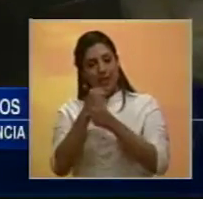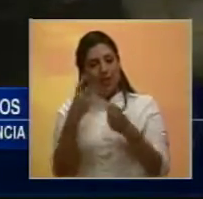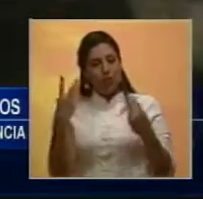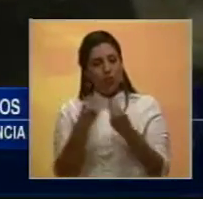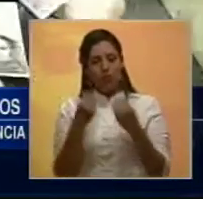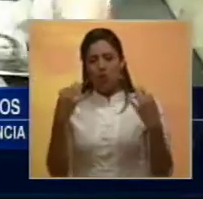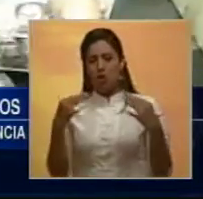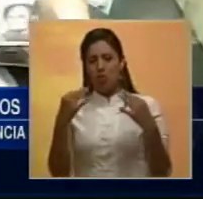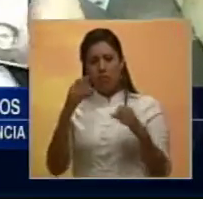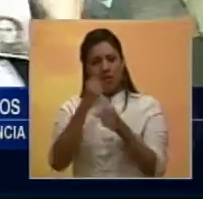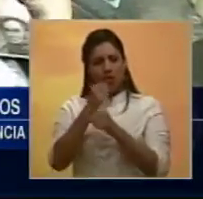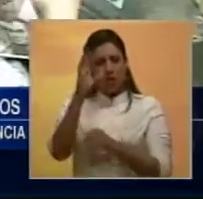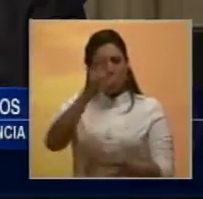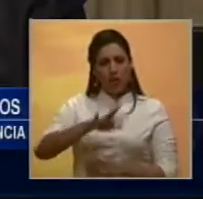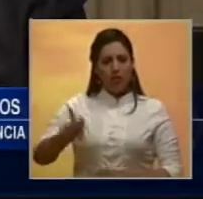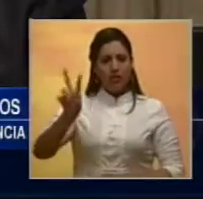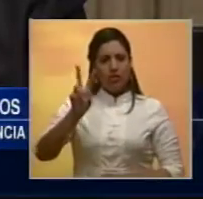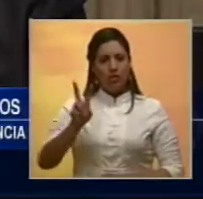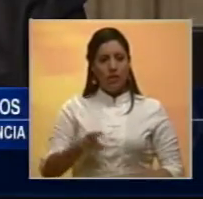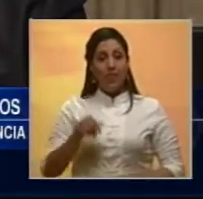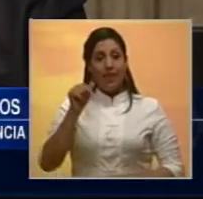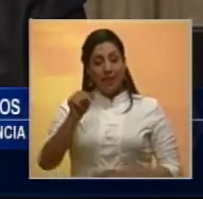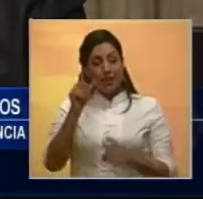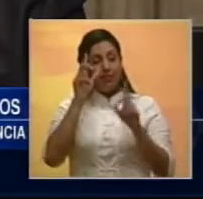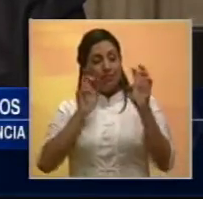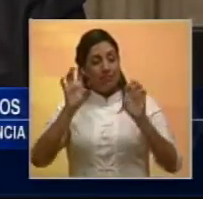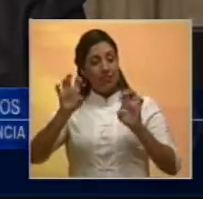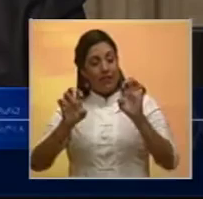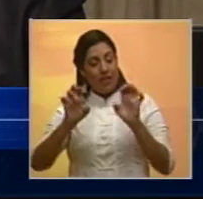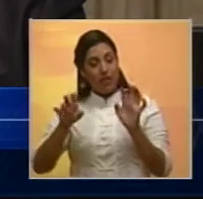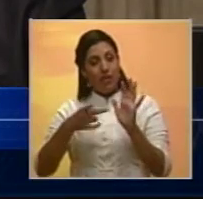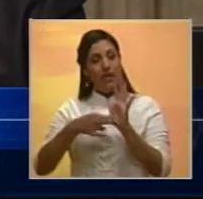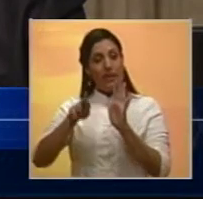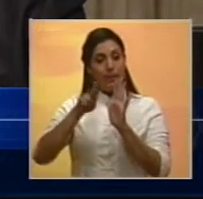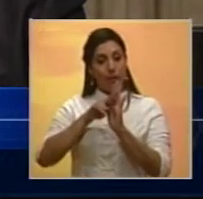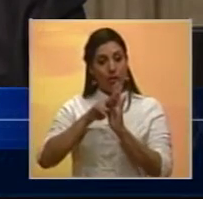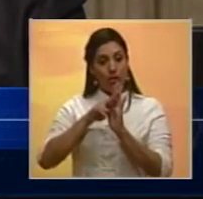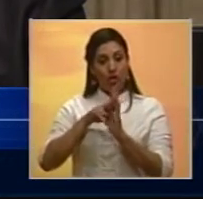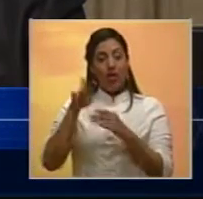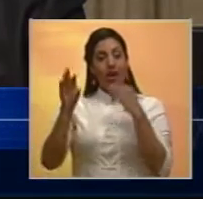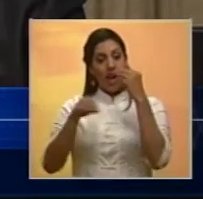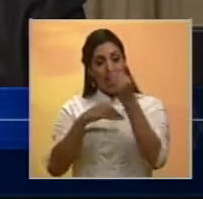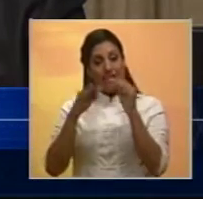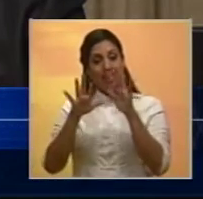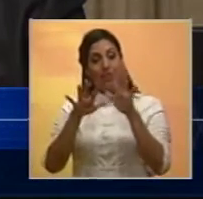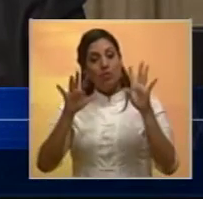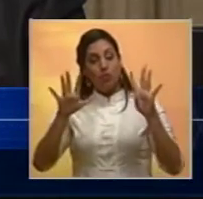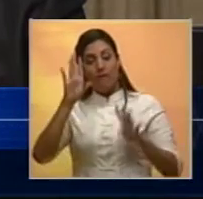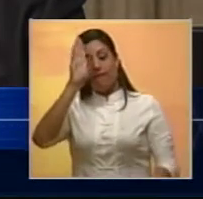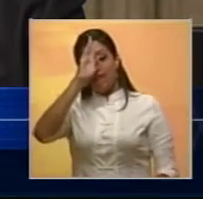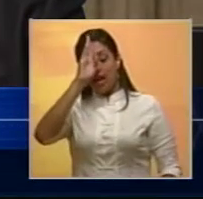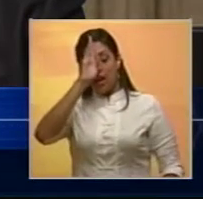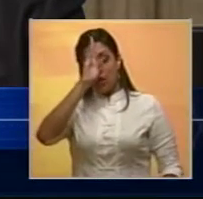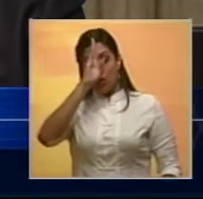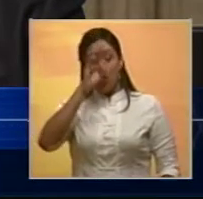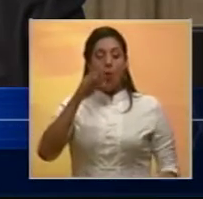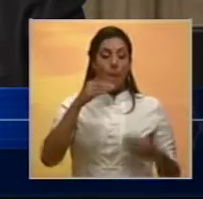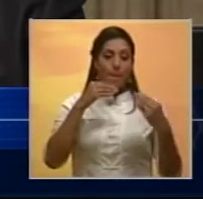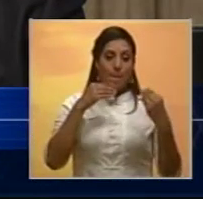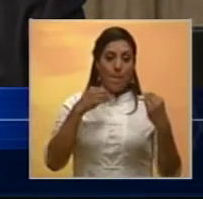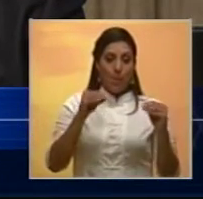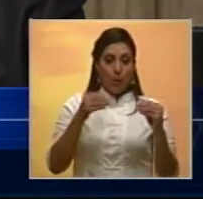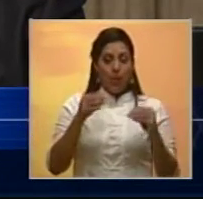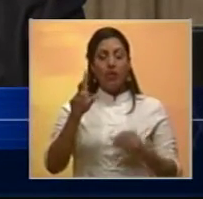toda normalidad a nivel nacional. En estas inspecciones, repito, se ejecutaron en 19 bancos, tanto